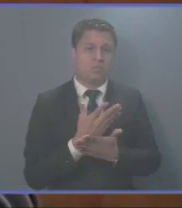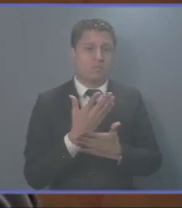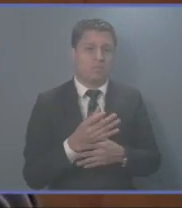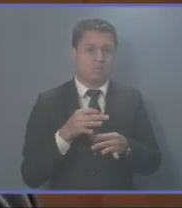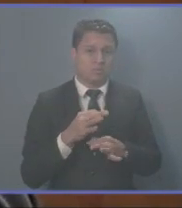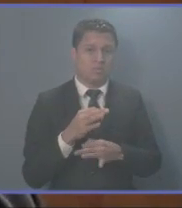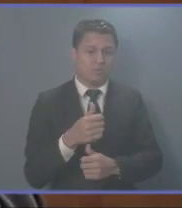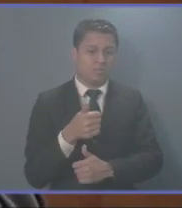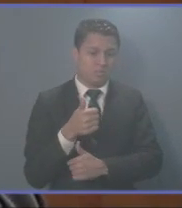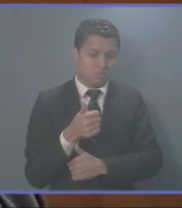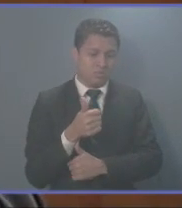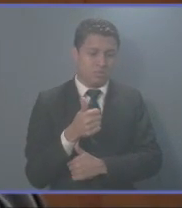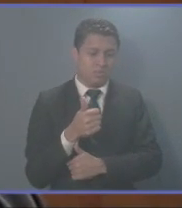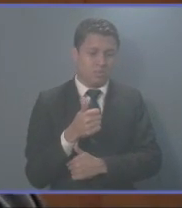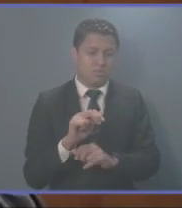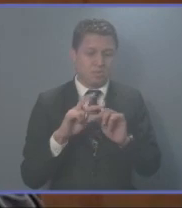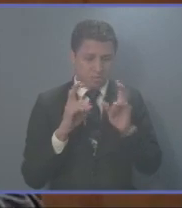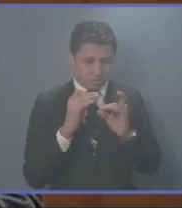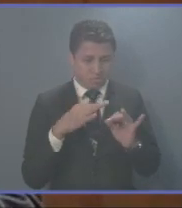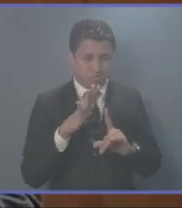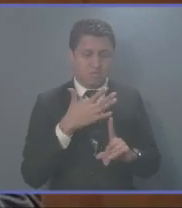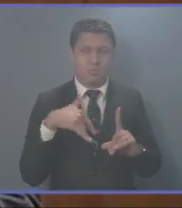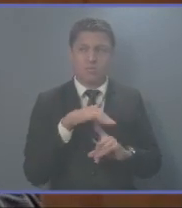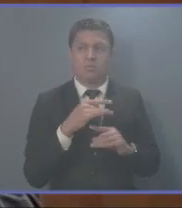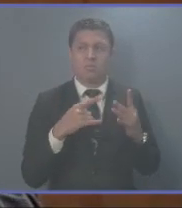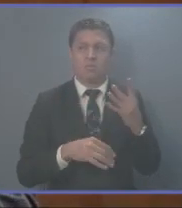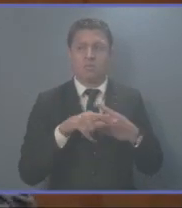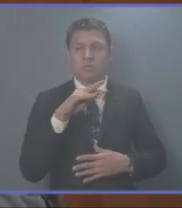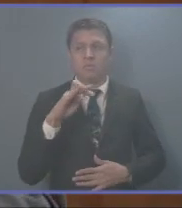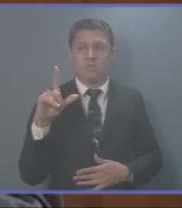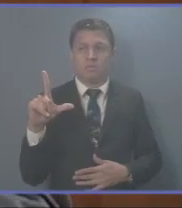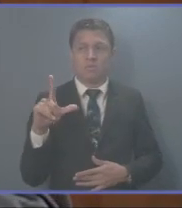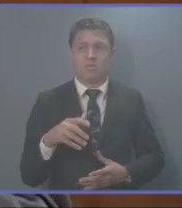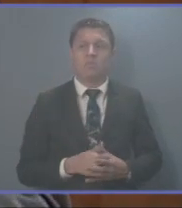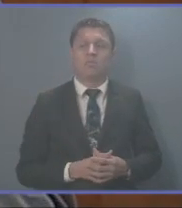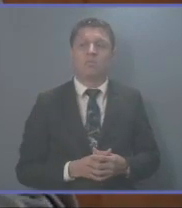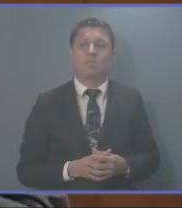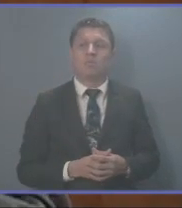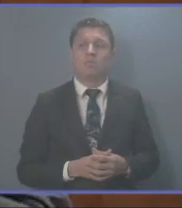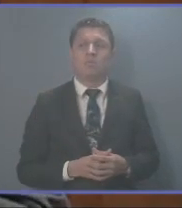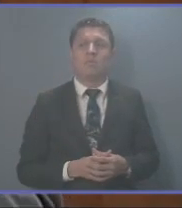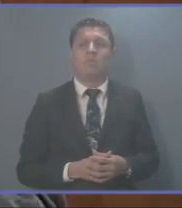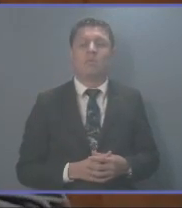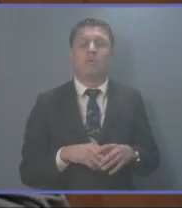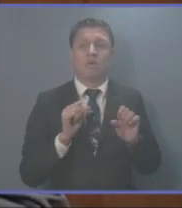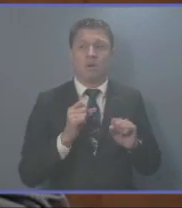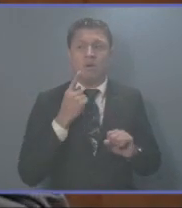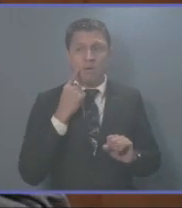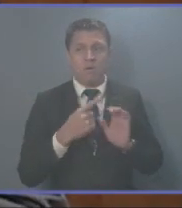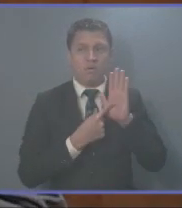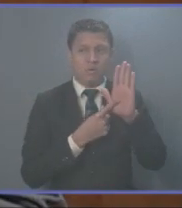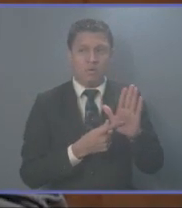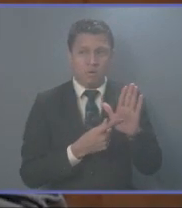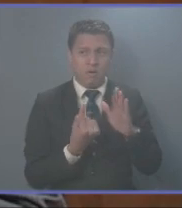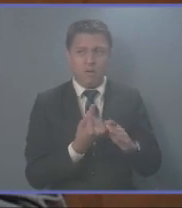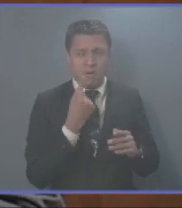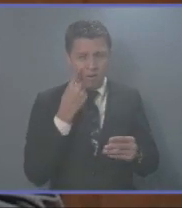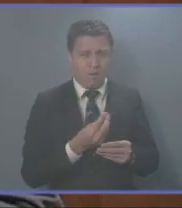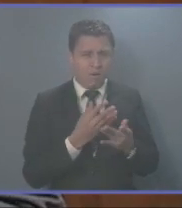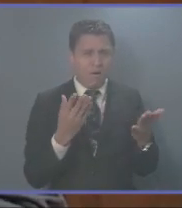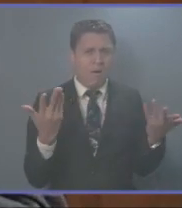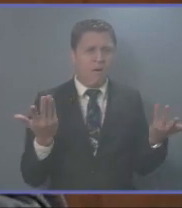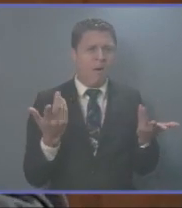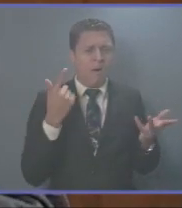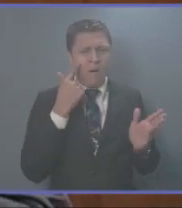conductas delictivas en el contexto del Código Penal, a fin de sancionar aquellas desapariciones